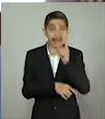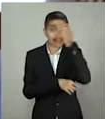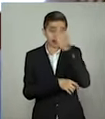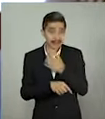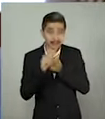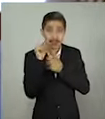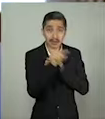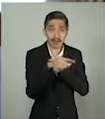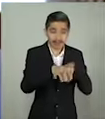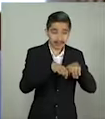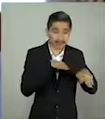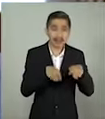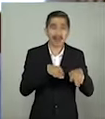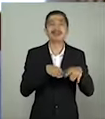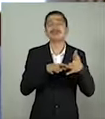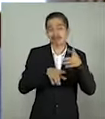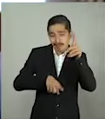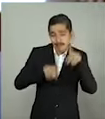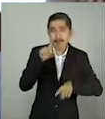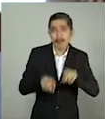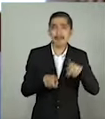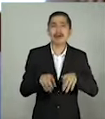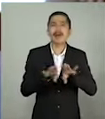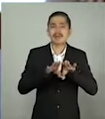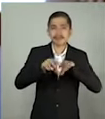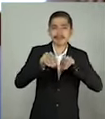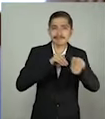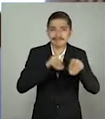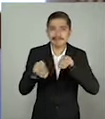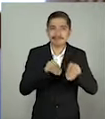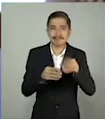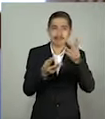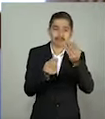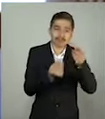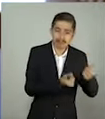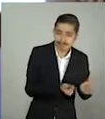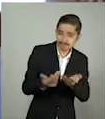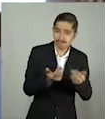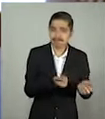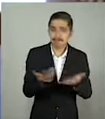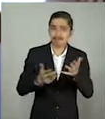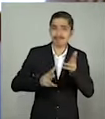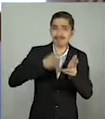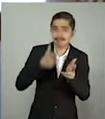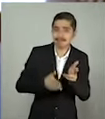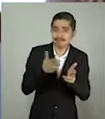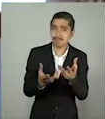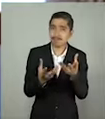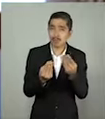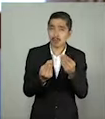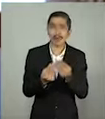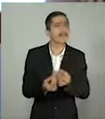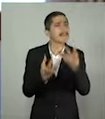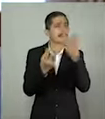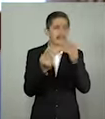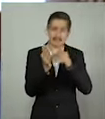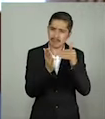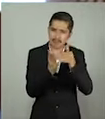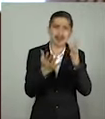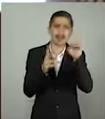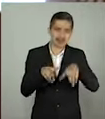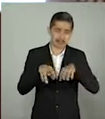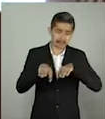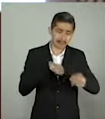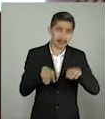en el puerto de Lázaro Cárdenas, depende del movimiento de carga y descarga de mercancías.